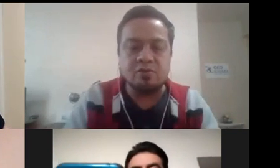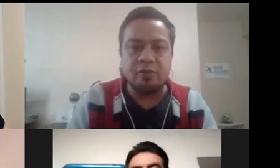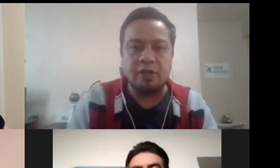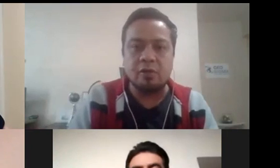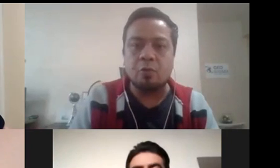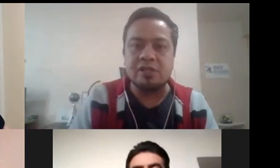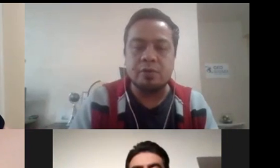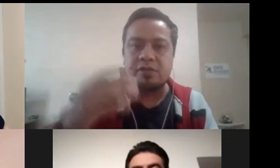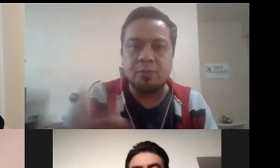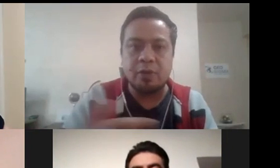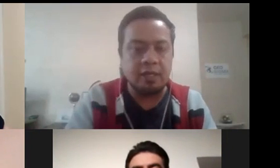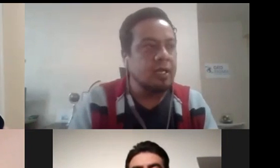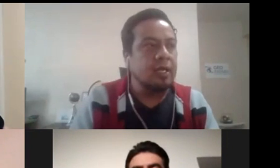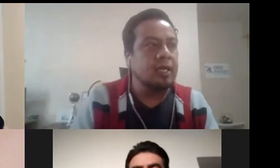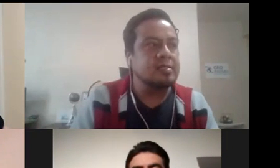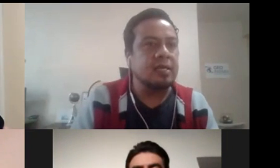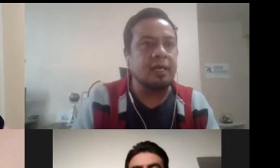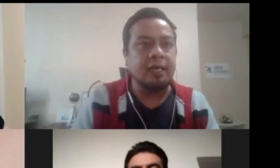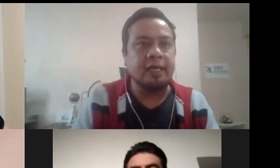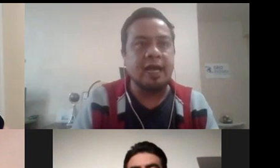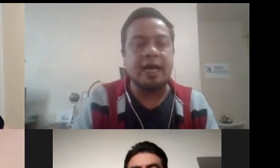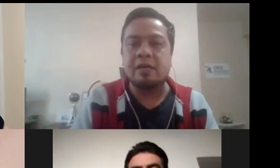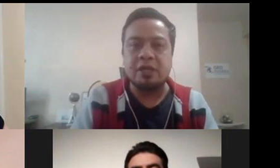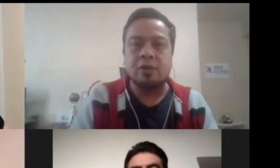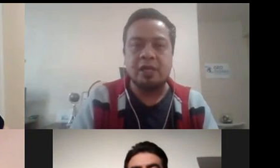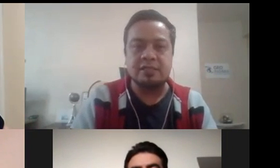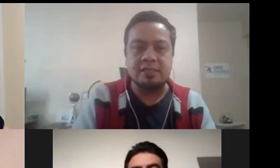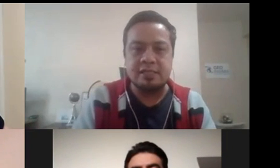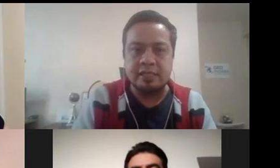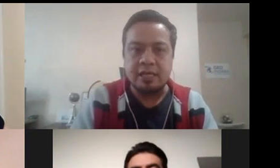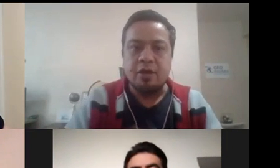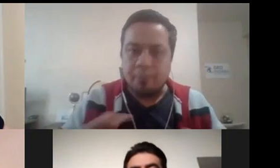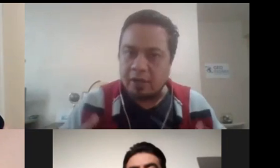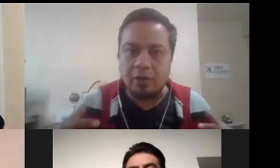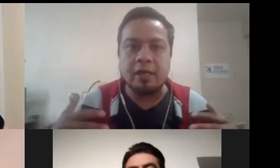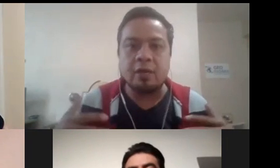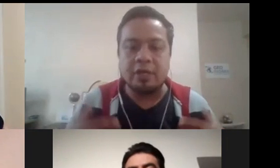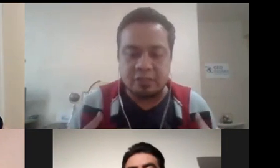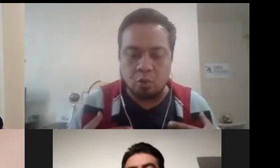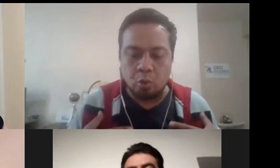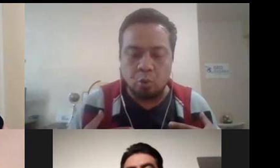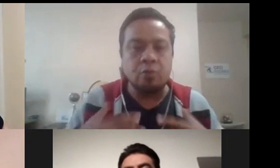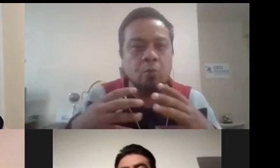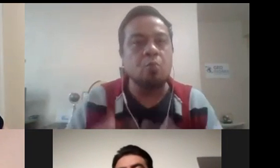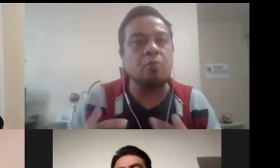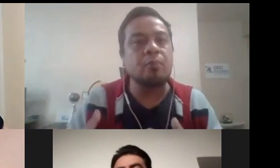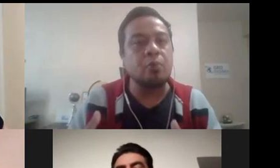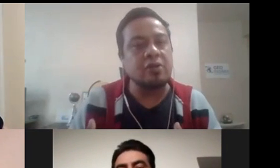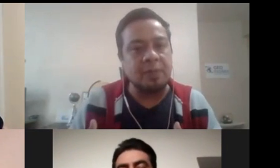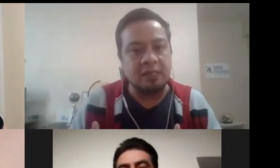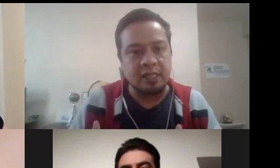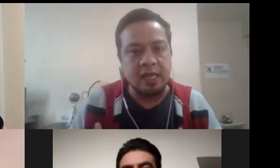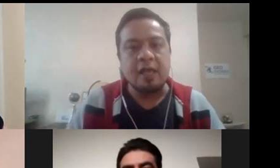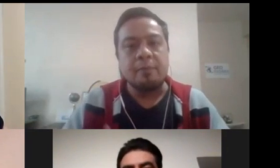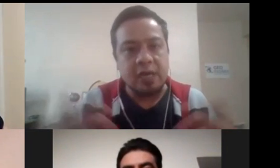ir sufriendo adecuaciones y pueden irse adaptando a las necesidades. Pero creo que es un muy buen punto